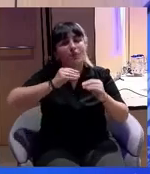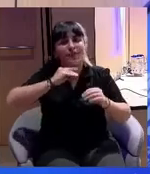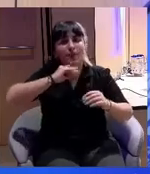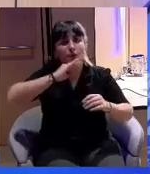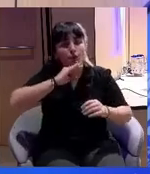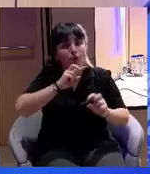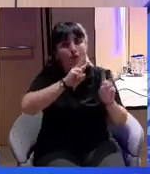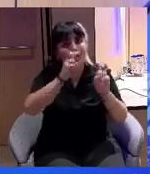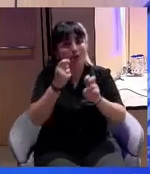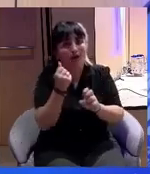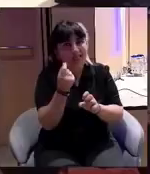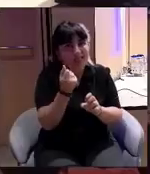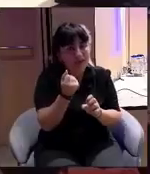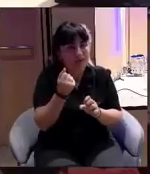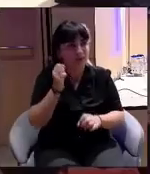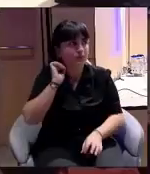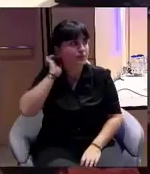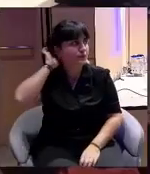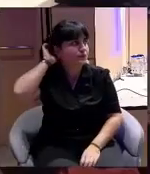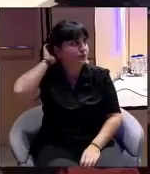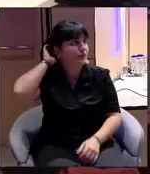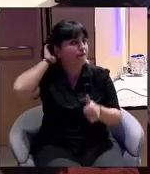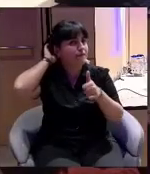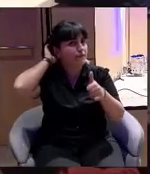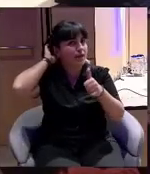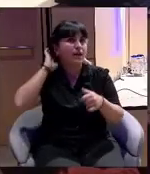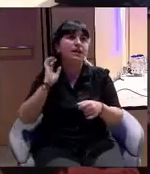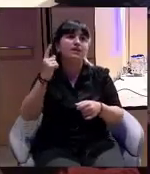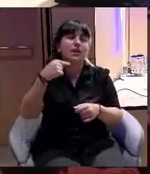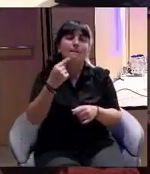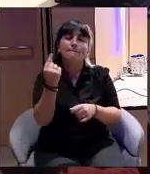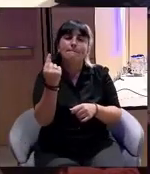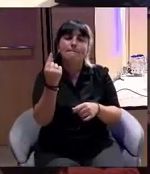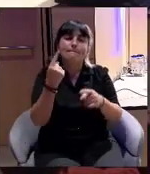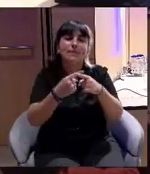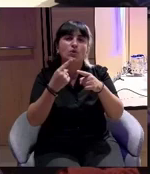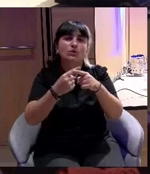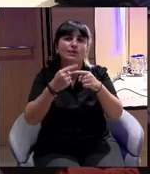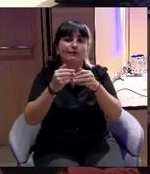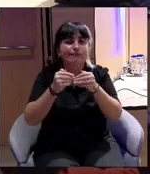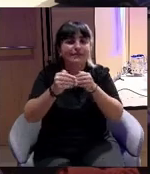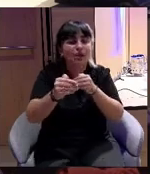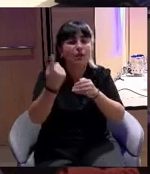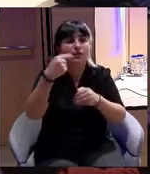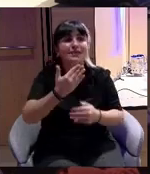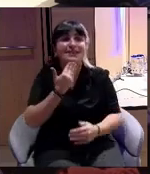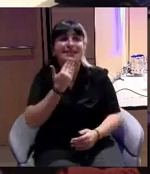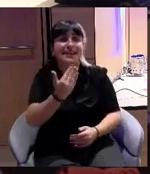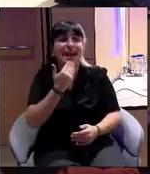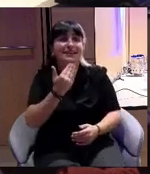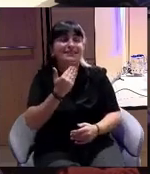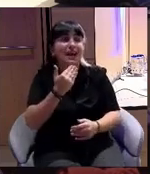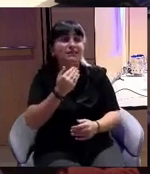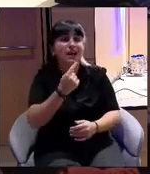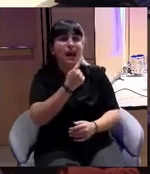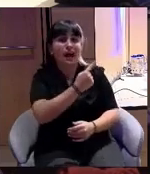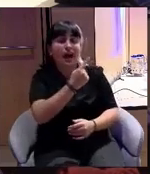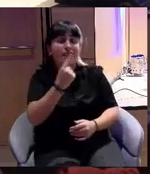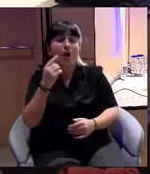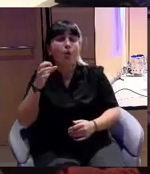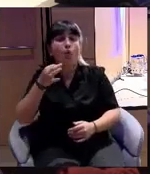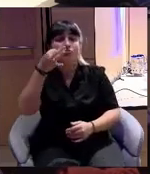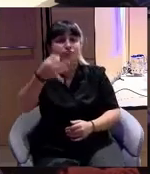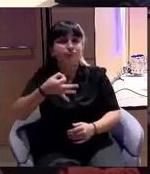oscura Bueno estamos unos minutitos pasados así que les agradezco mucho a los expositores Leonardo